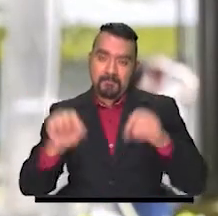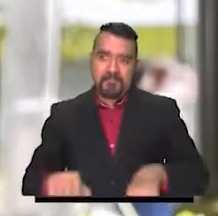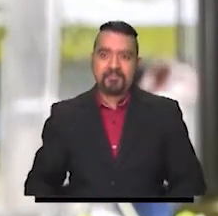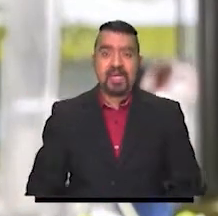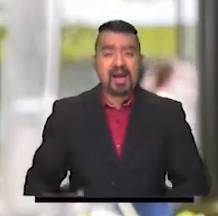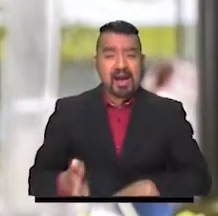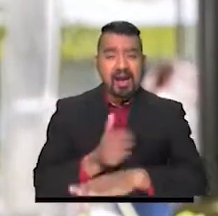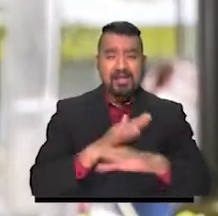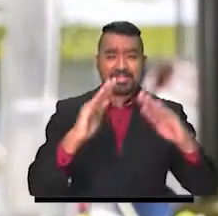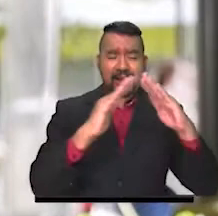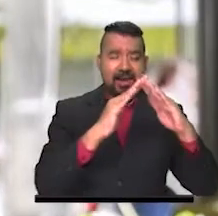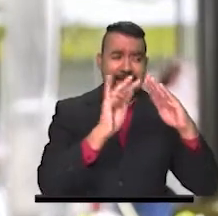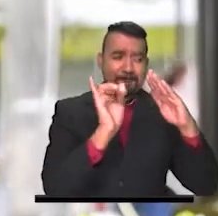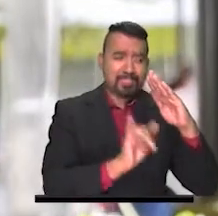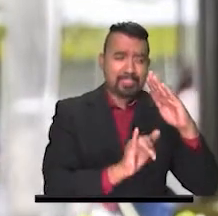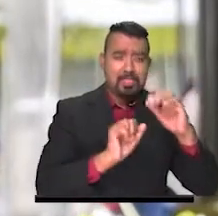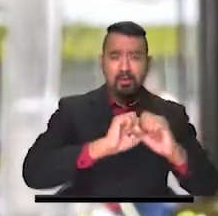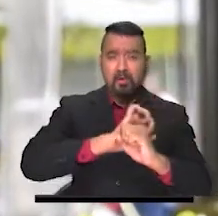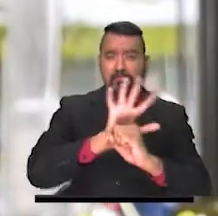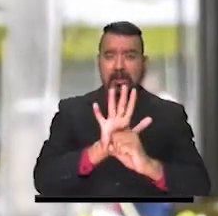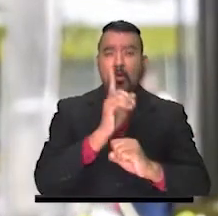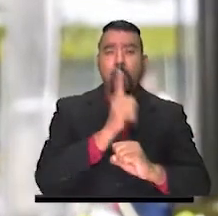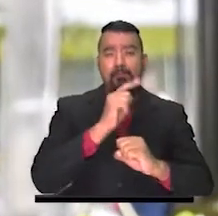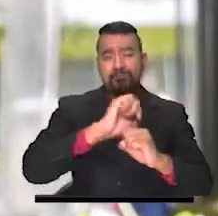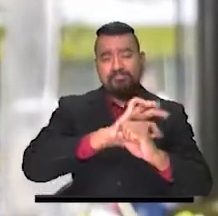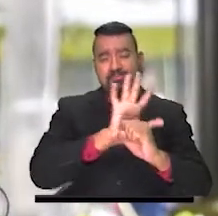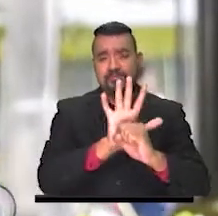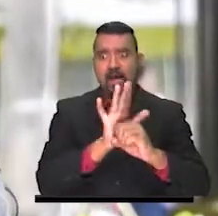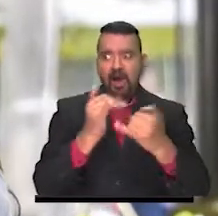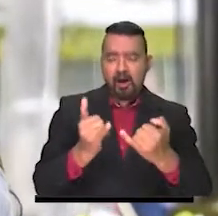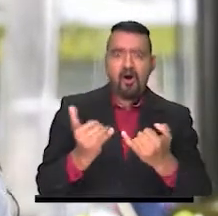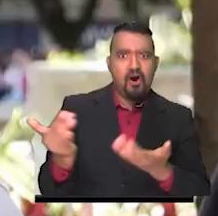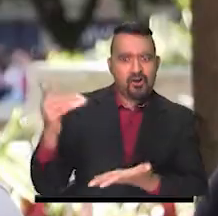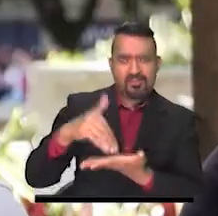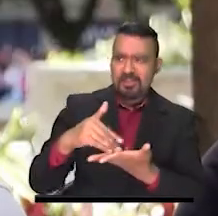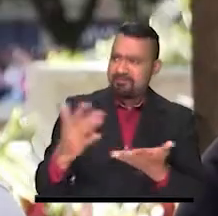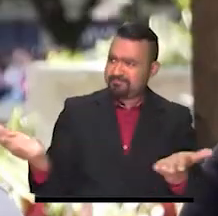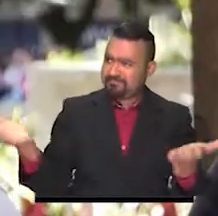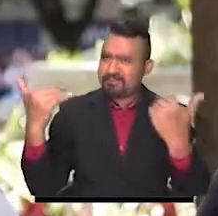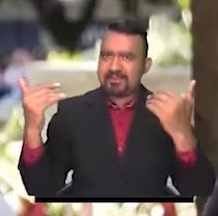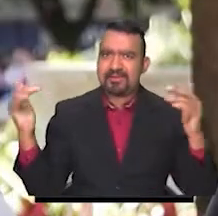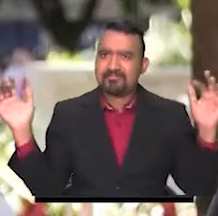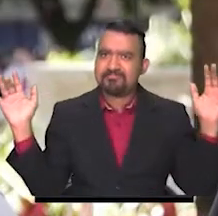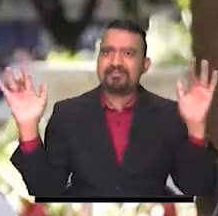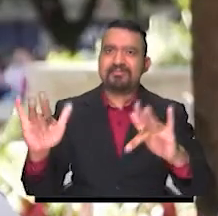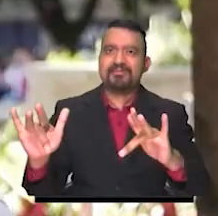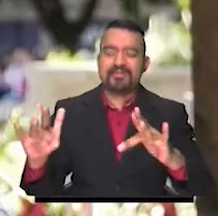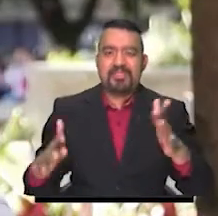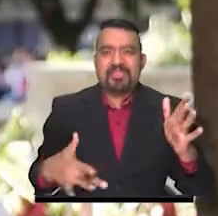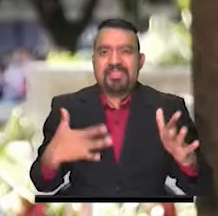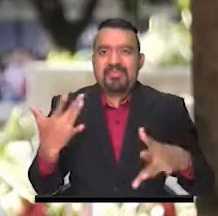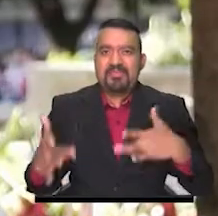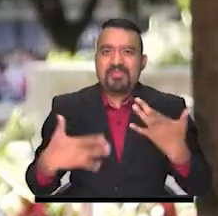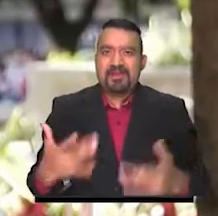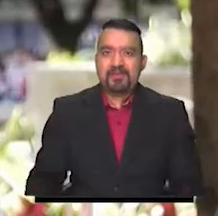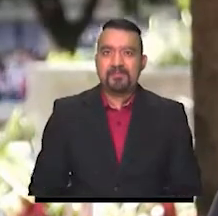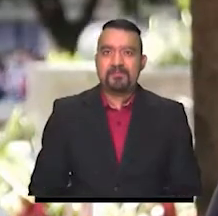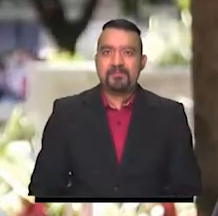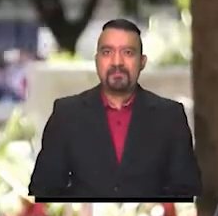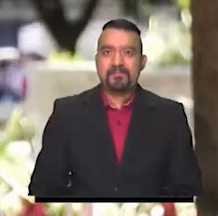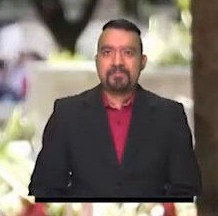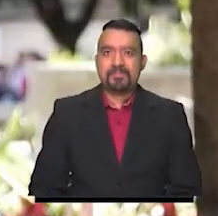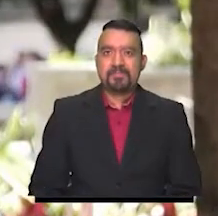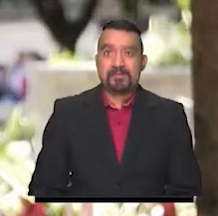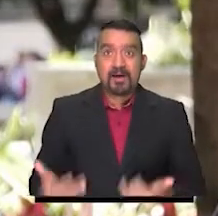por fin vamos a poder hacer la festividad que tanto se espera de toda antioquia agradeciendo a la administración municipal por de nuevo retomar